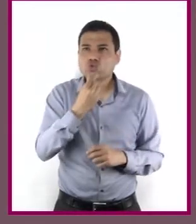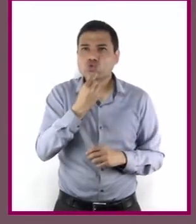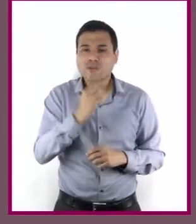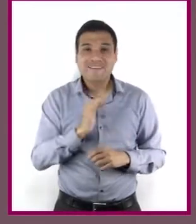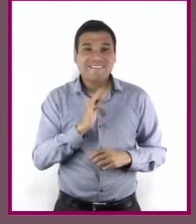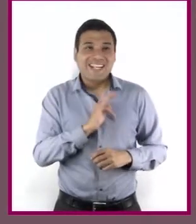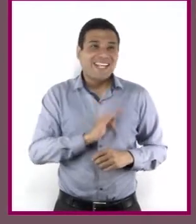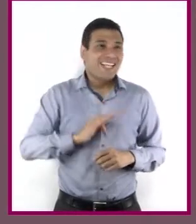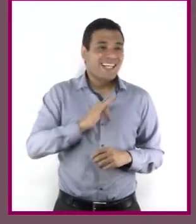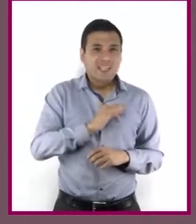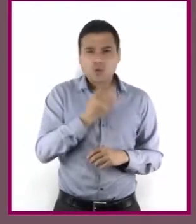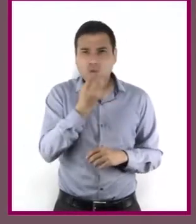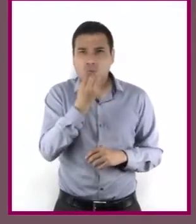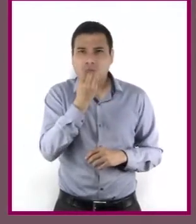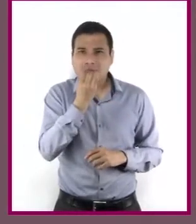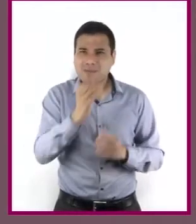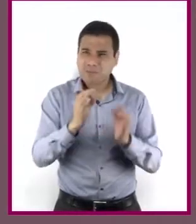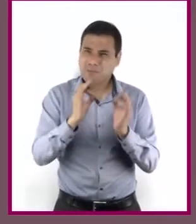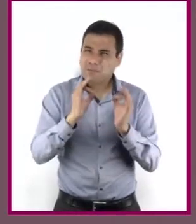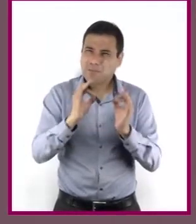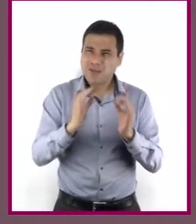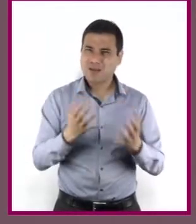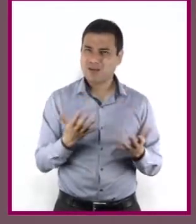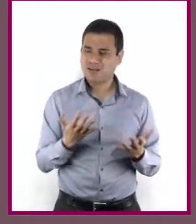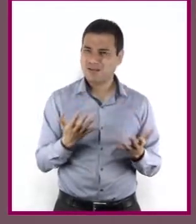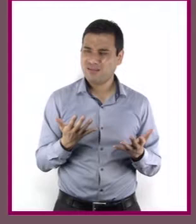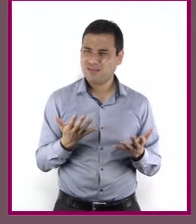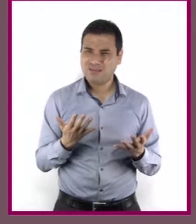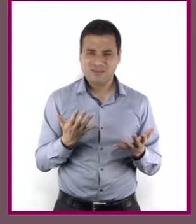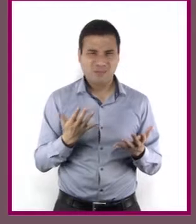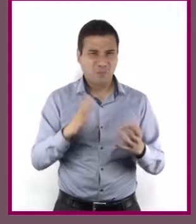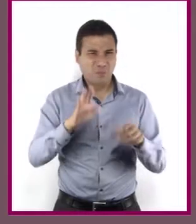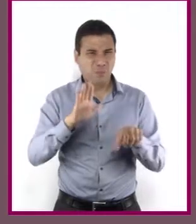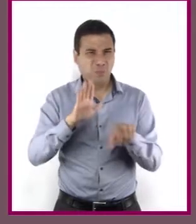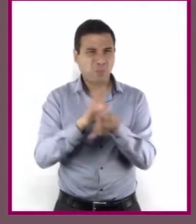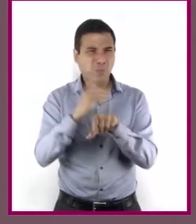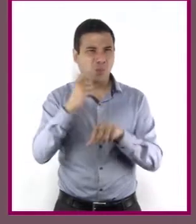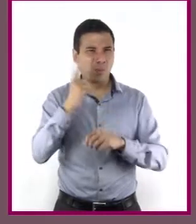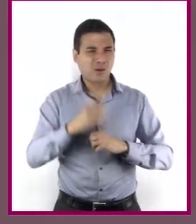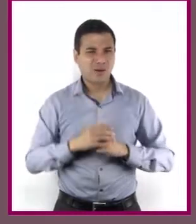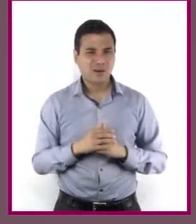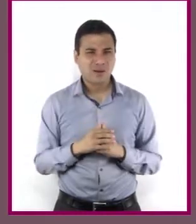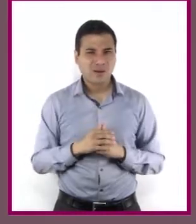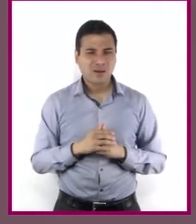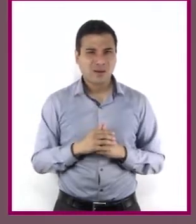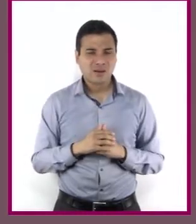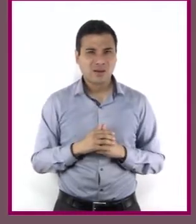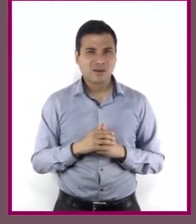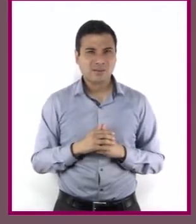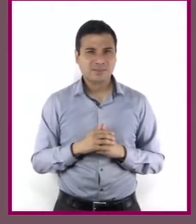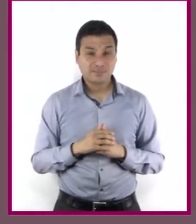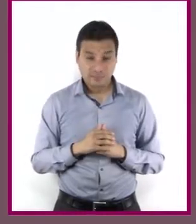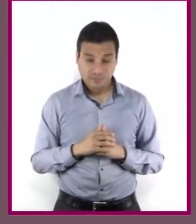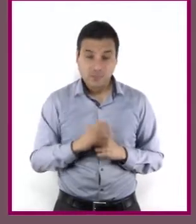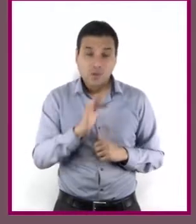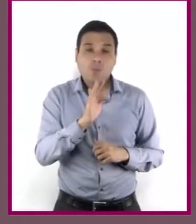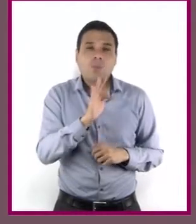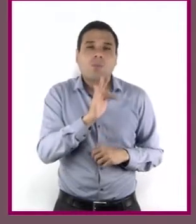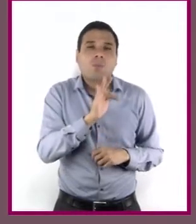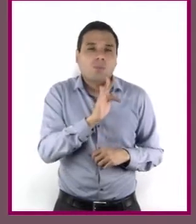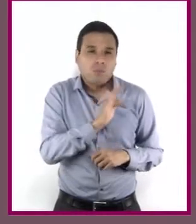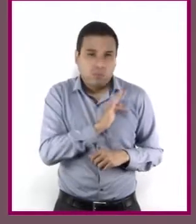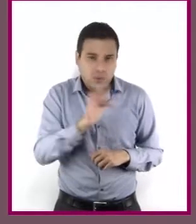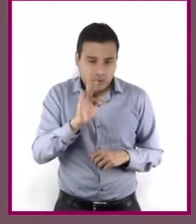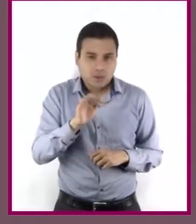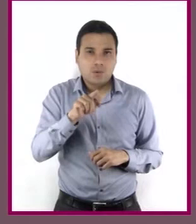bien alimentados con los que te encuentras en la escuela y en Soweto. Puede ser que a veces